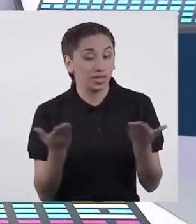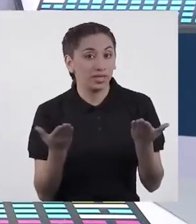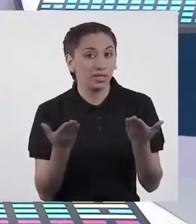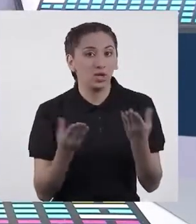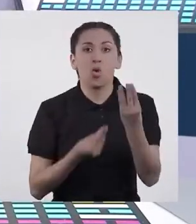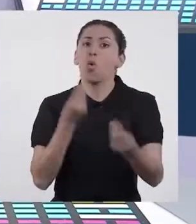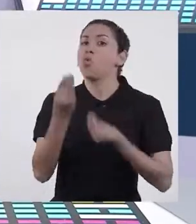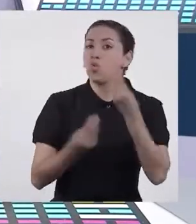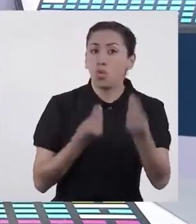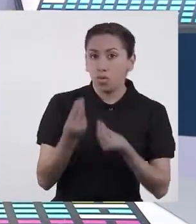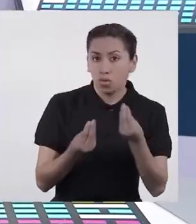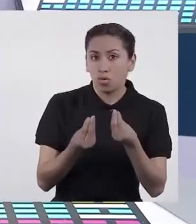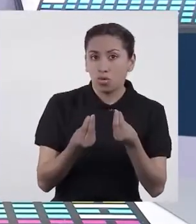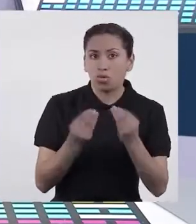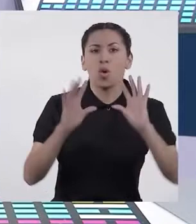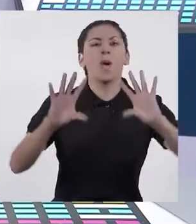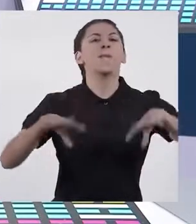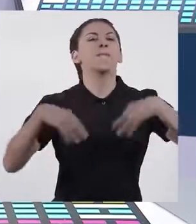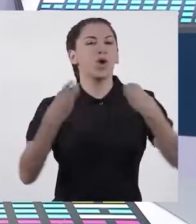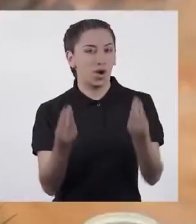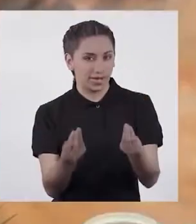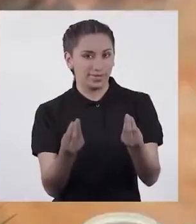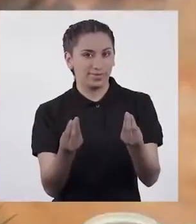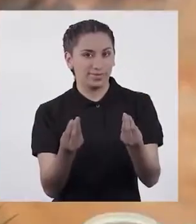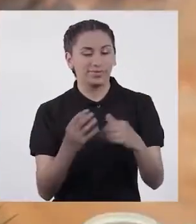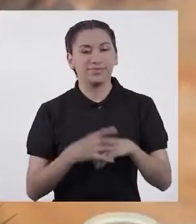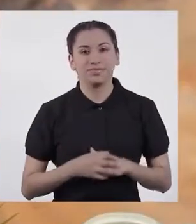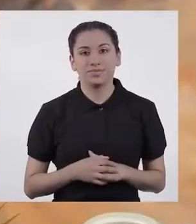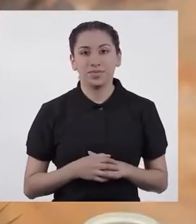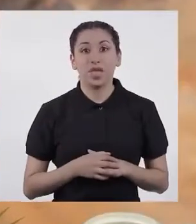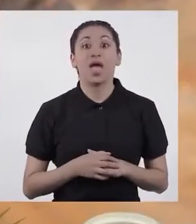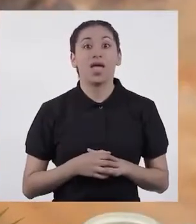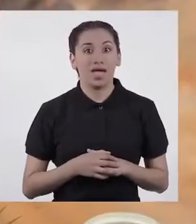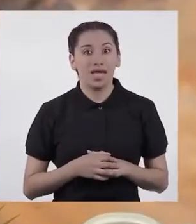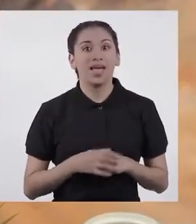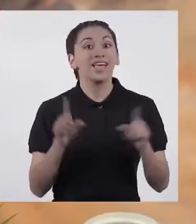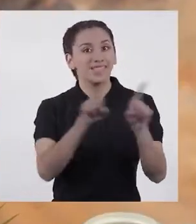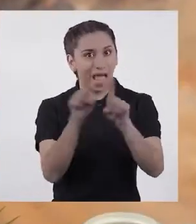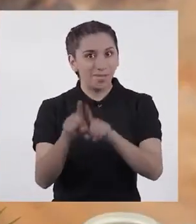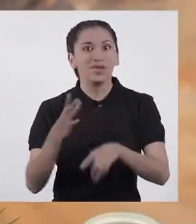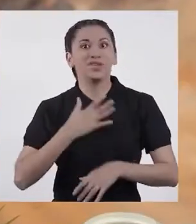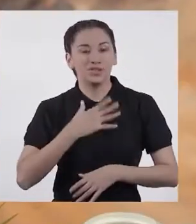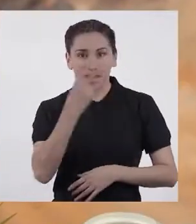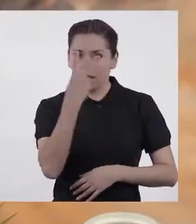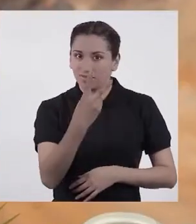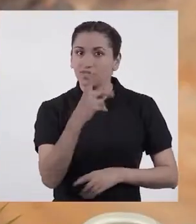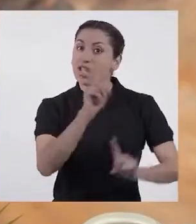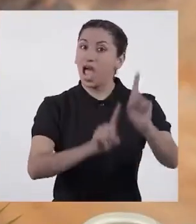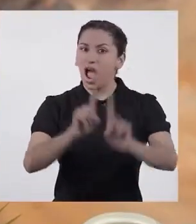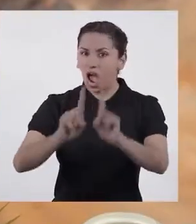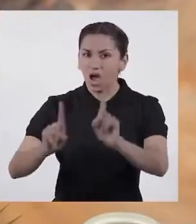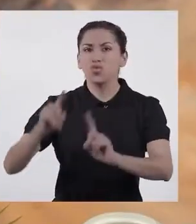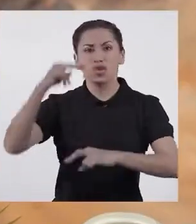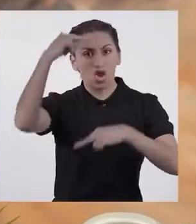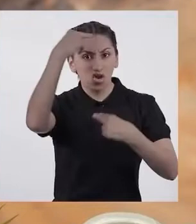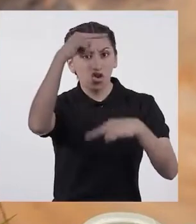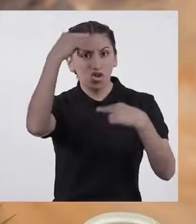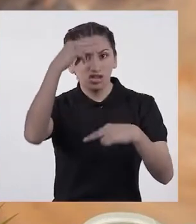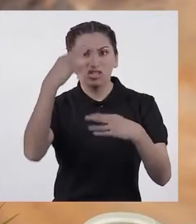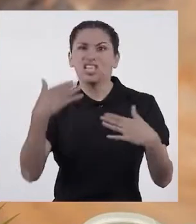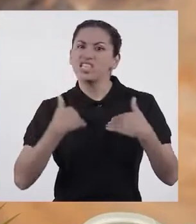dónde, cómo y por qué. También he visto que en algunas